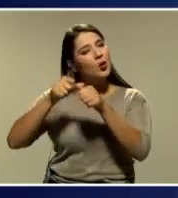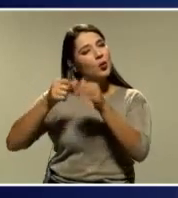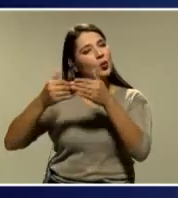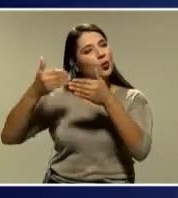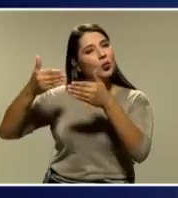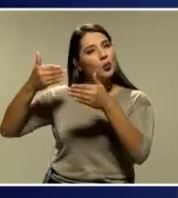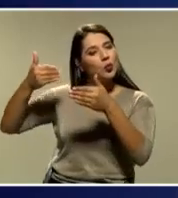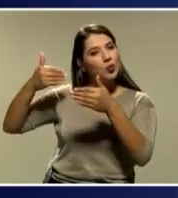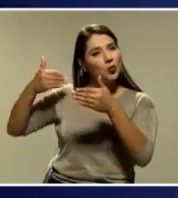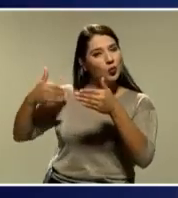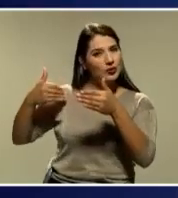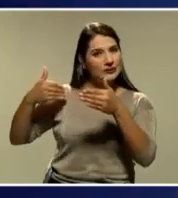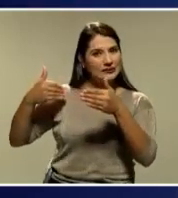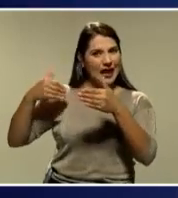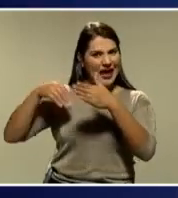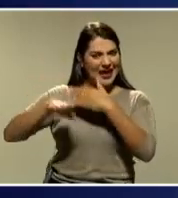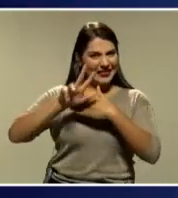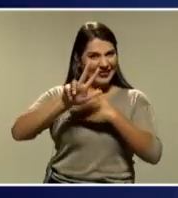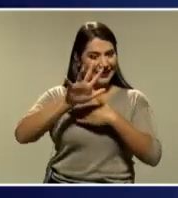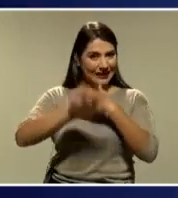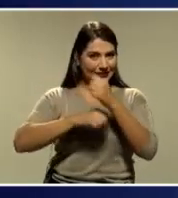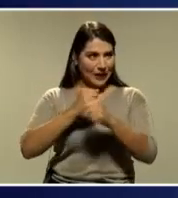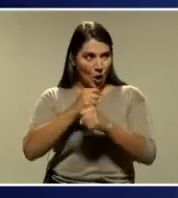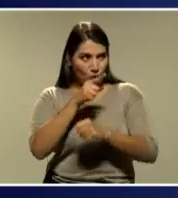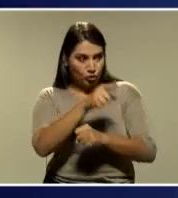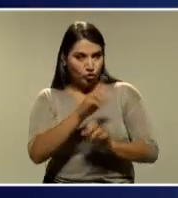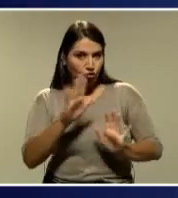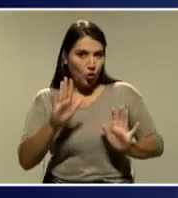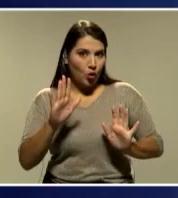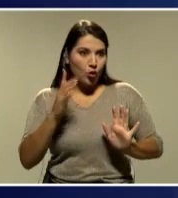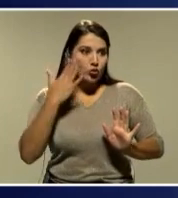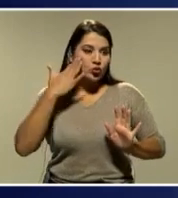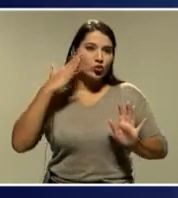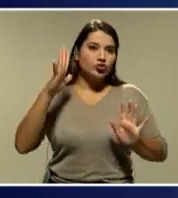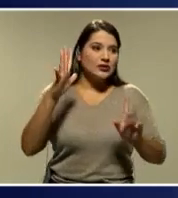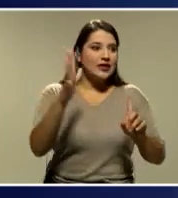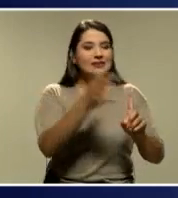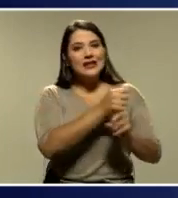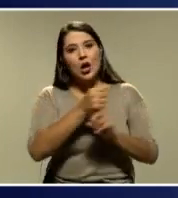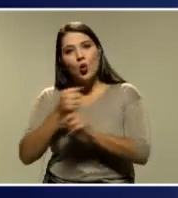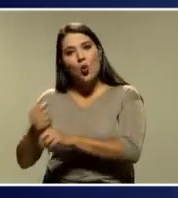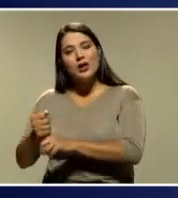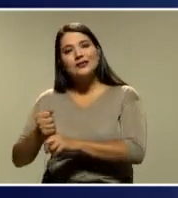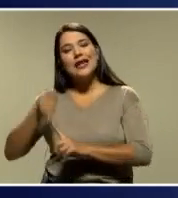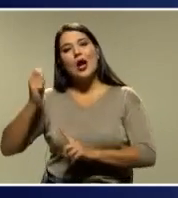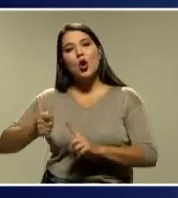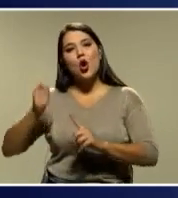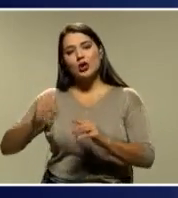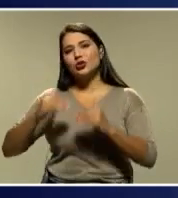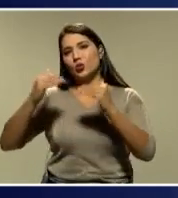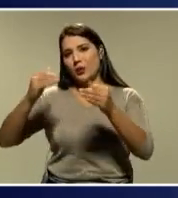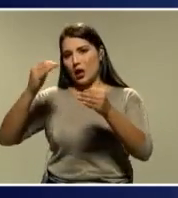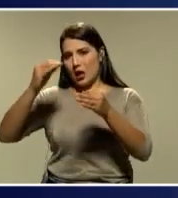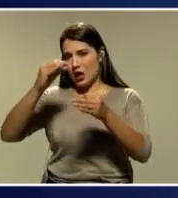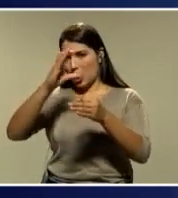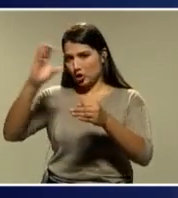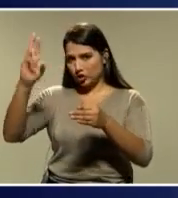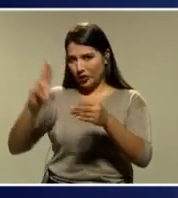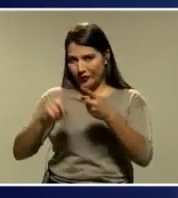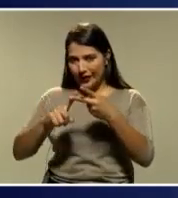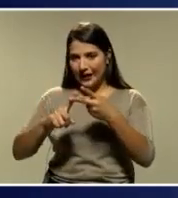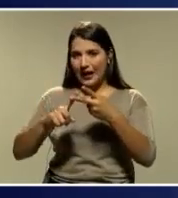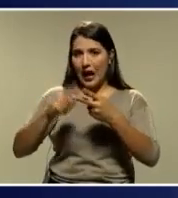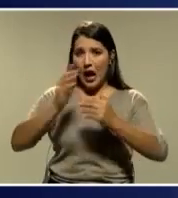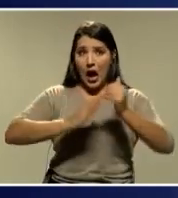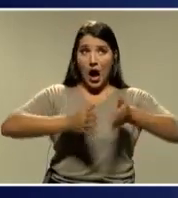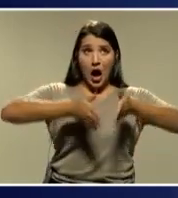de 35 años le tiene que haber tocado secuestro de la Corte Suprema de Justicia en Costa Rica, Torres